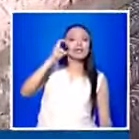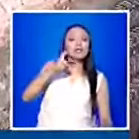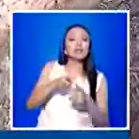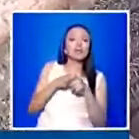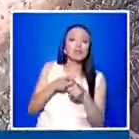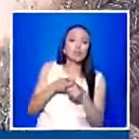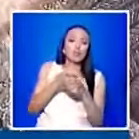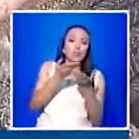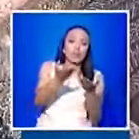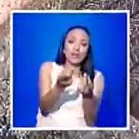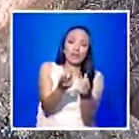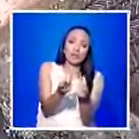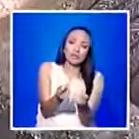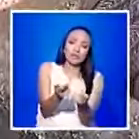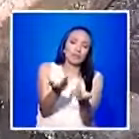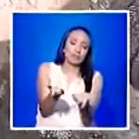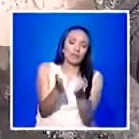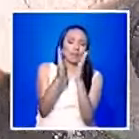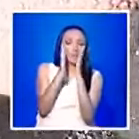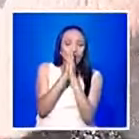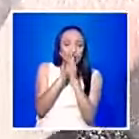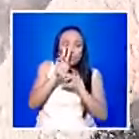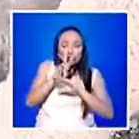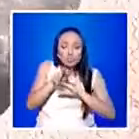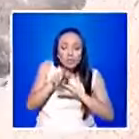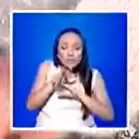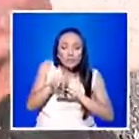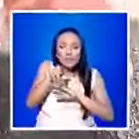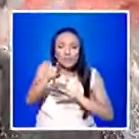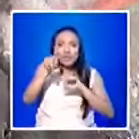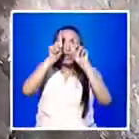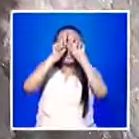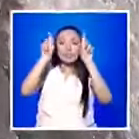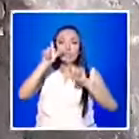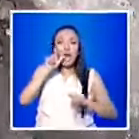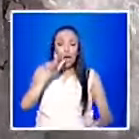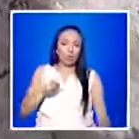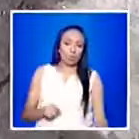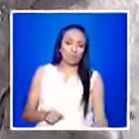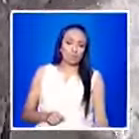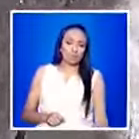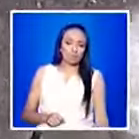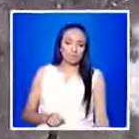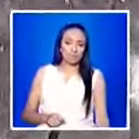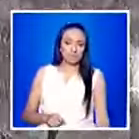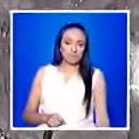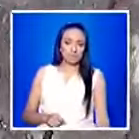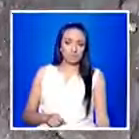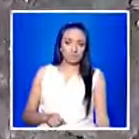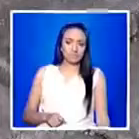intervención inmediata y sobre todo una inspección por parte de la empresa de agua potable.